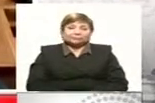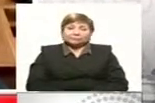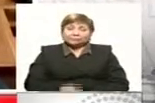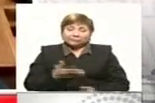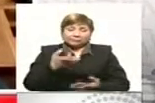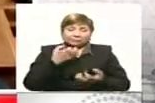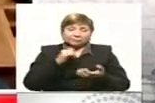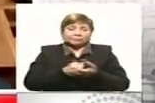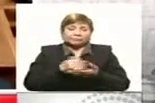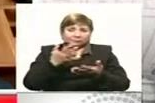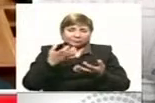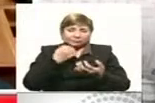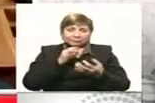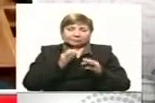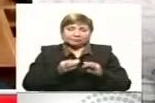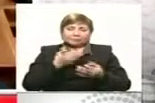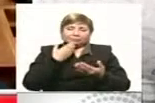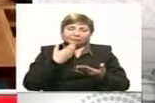conveniente. Muchas gracias.